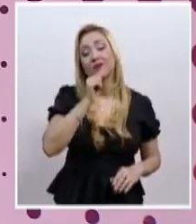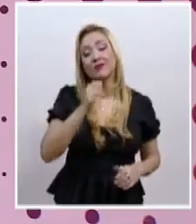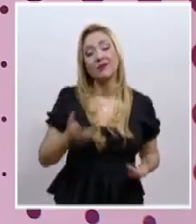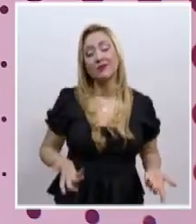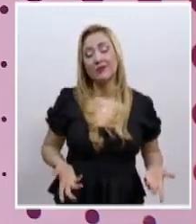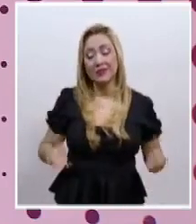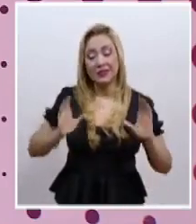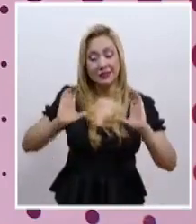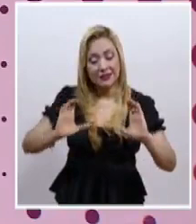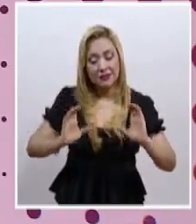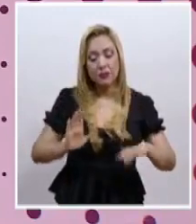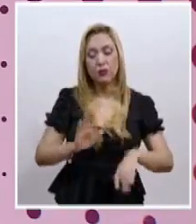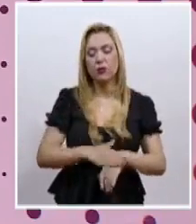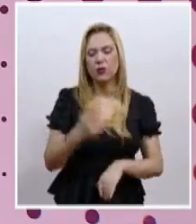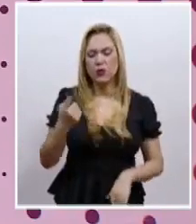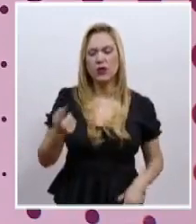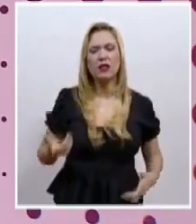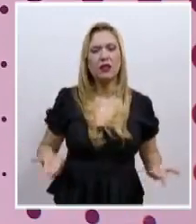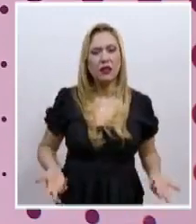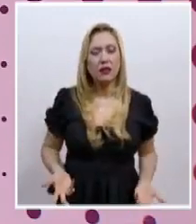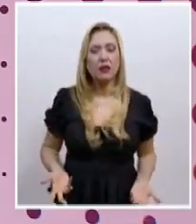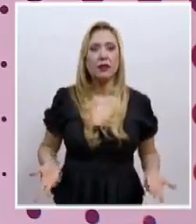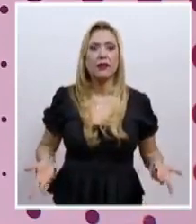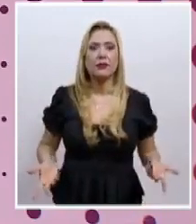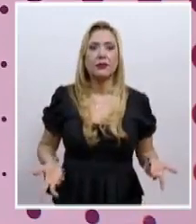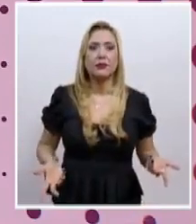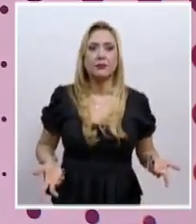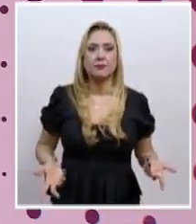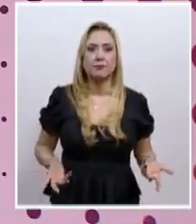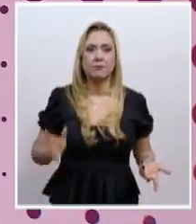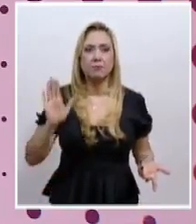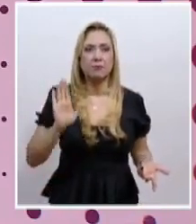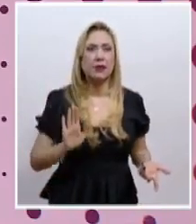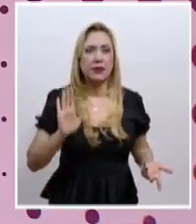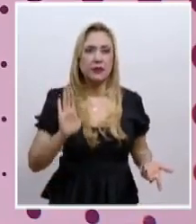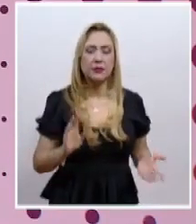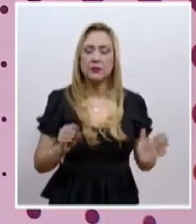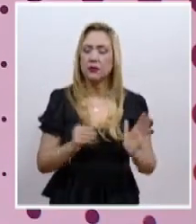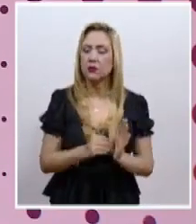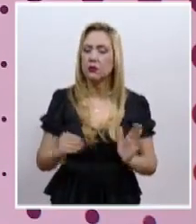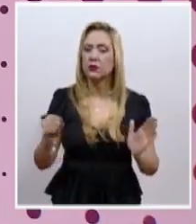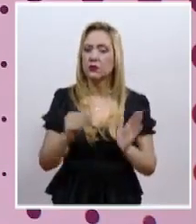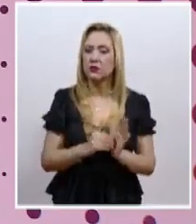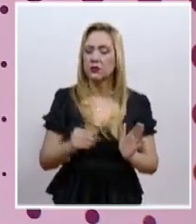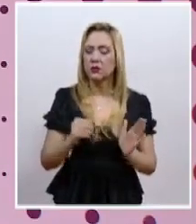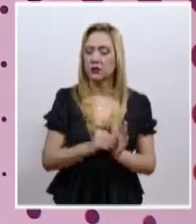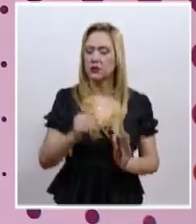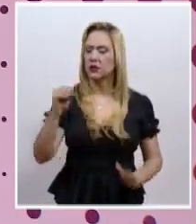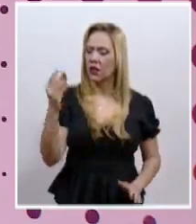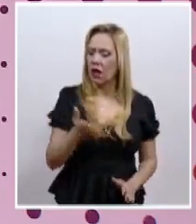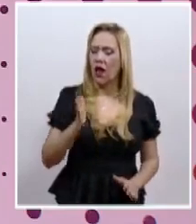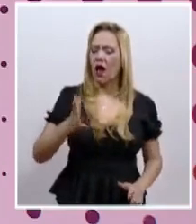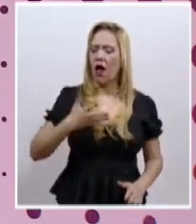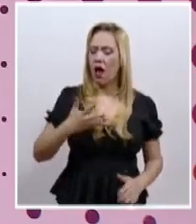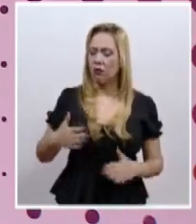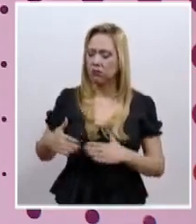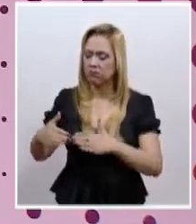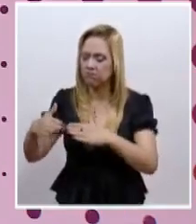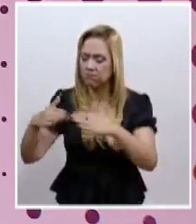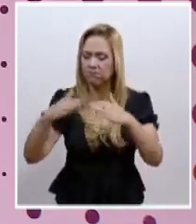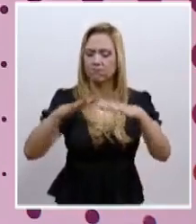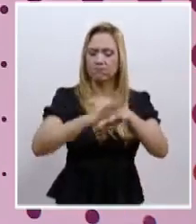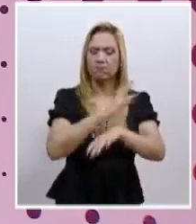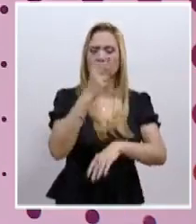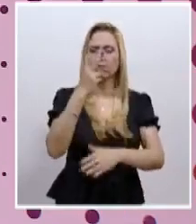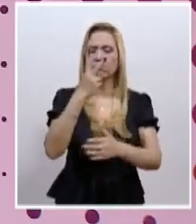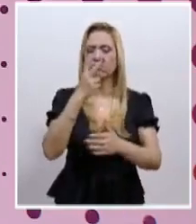el presupuesto. ¿Por qué? ¿Por qué sucede esto? Me parece que todavía, a pesar de los avances democráticos de los últimos 20